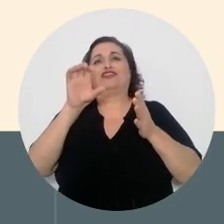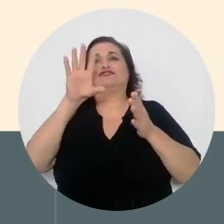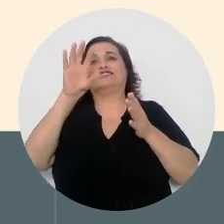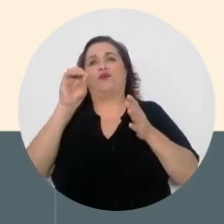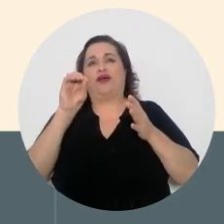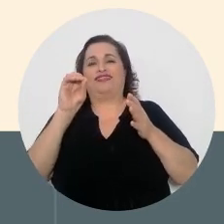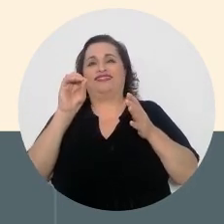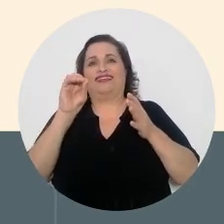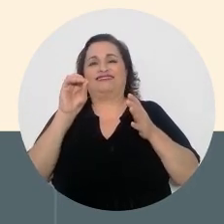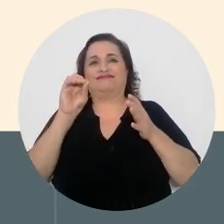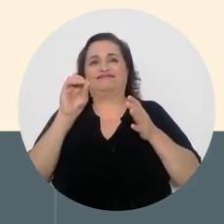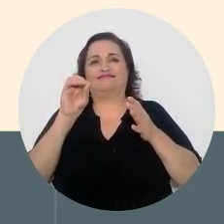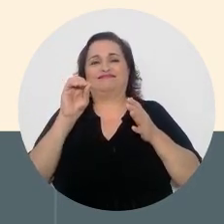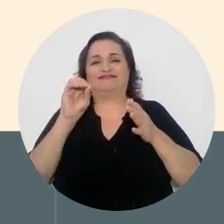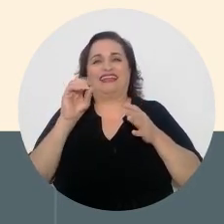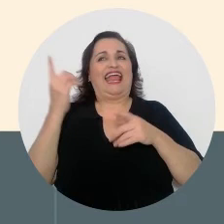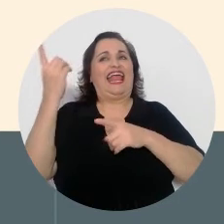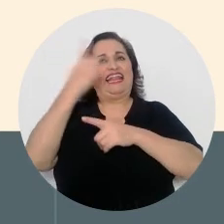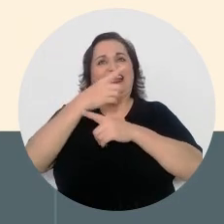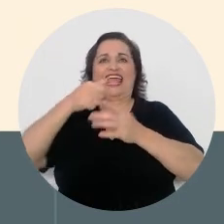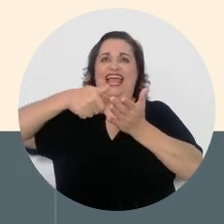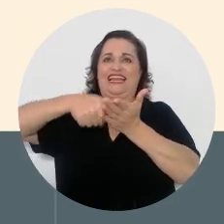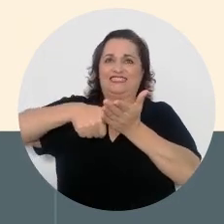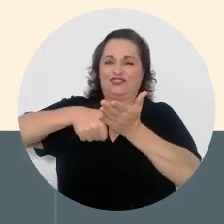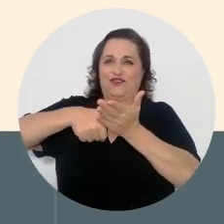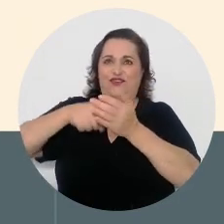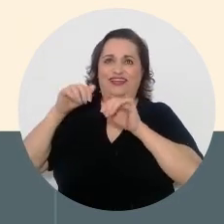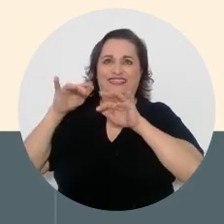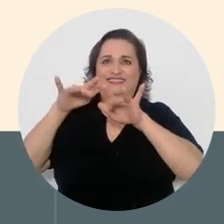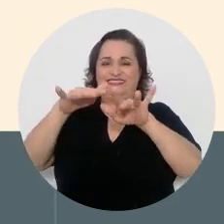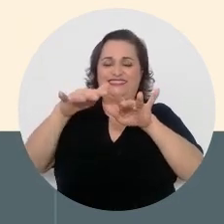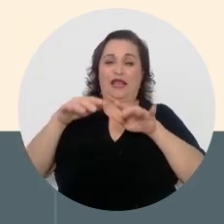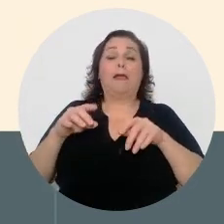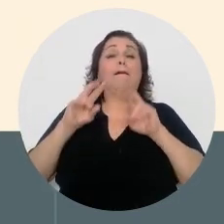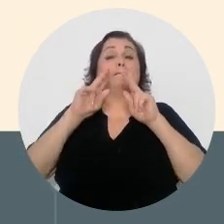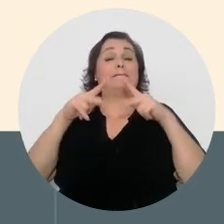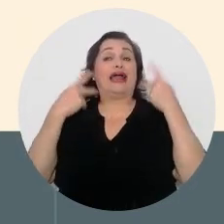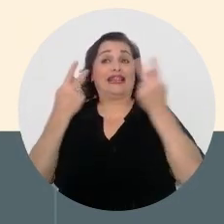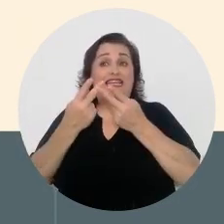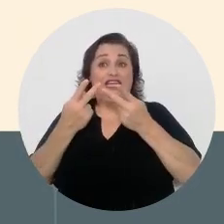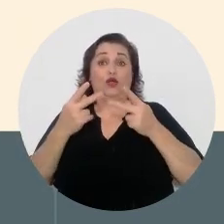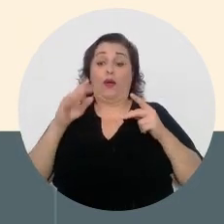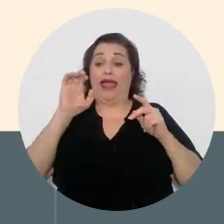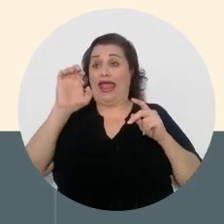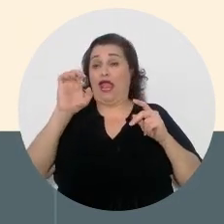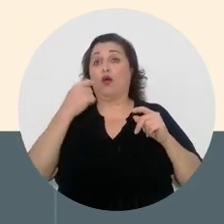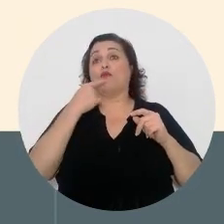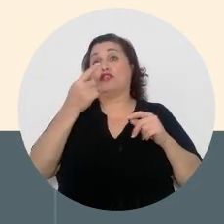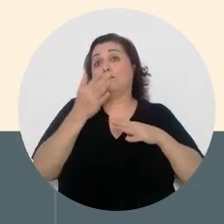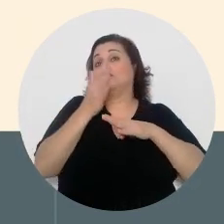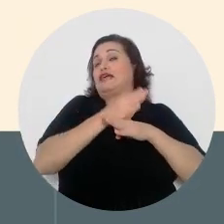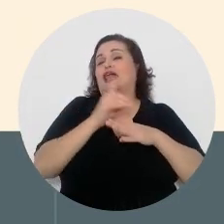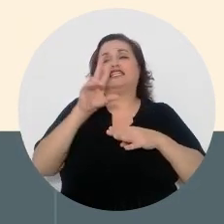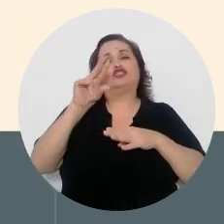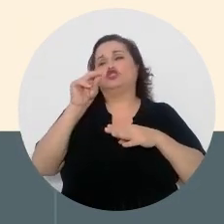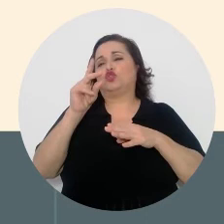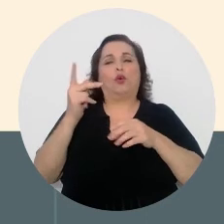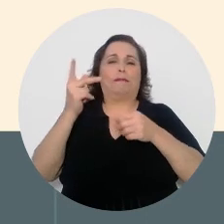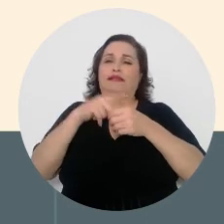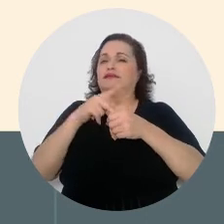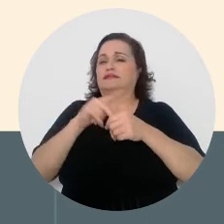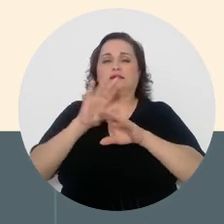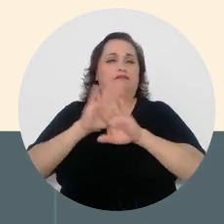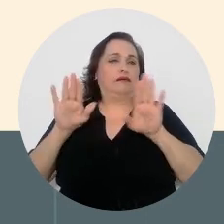obtuvo en el día de las elecciones. Y por supuesto el partido D, como hemos